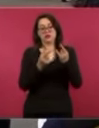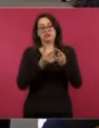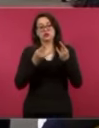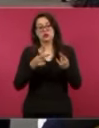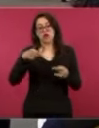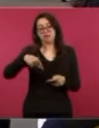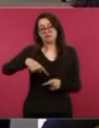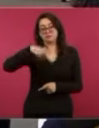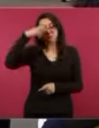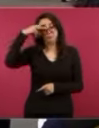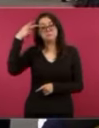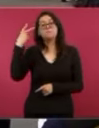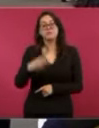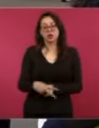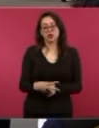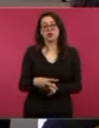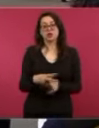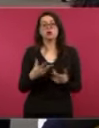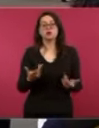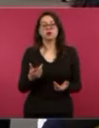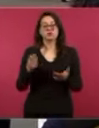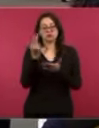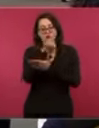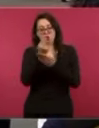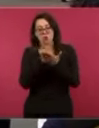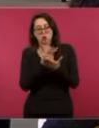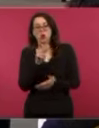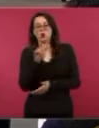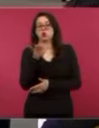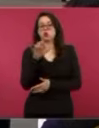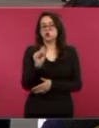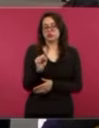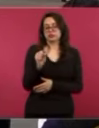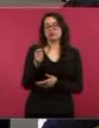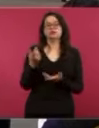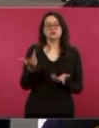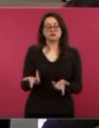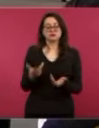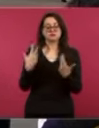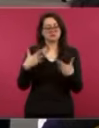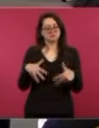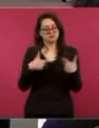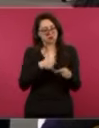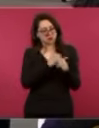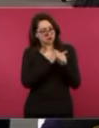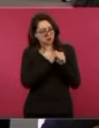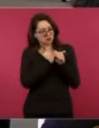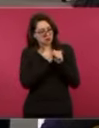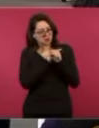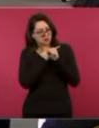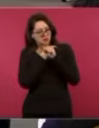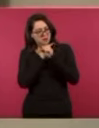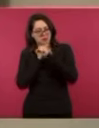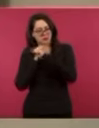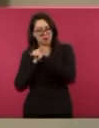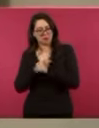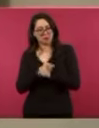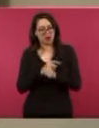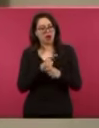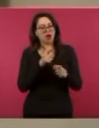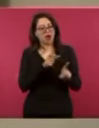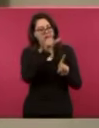mexicana, volumen 1, Calimán, de Luis Gantús. Es un testimonio meticulosamente documentado sobre la